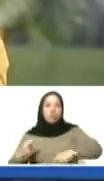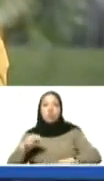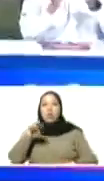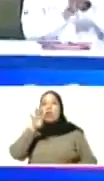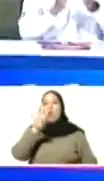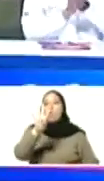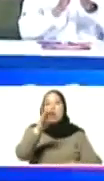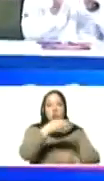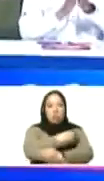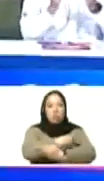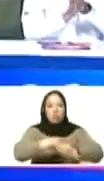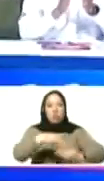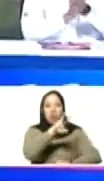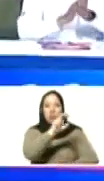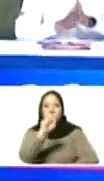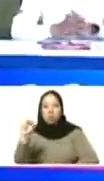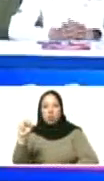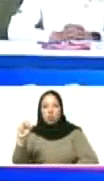4 millones,